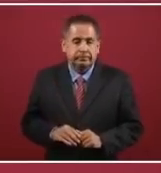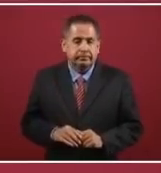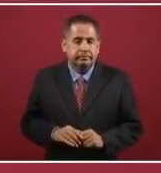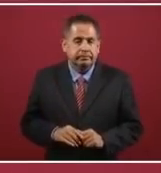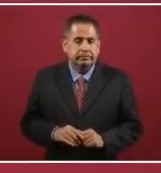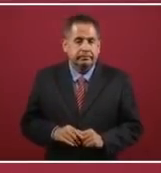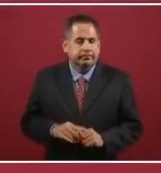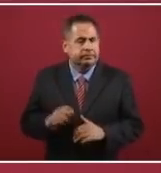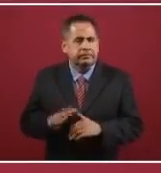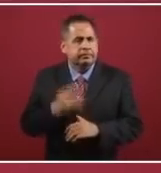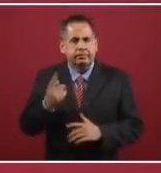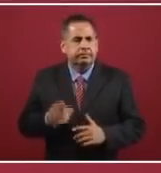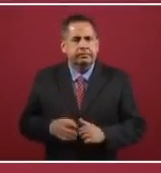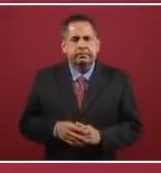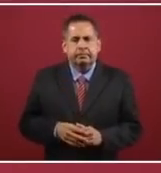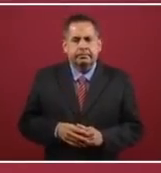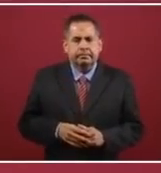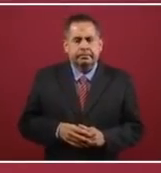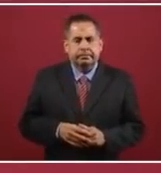¿Por qué?